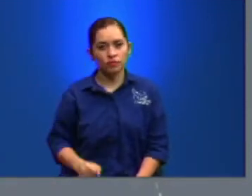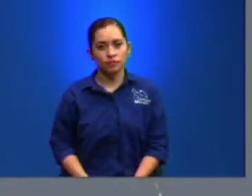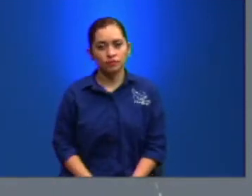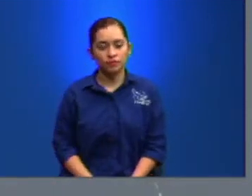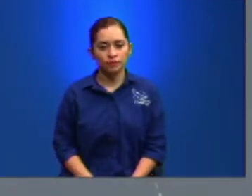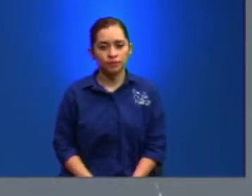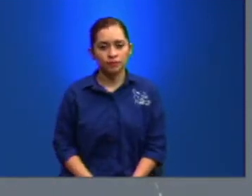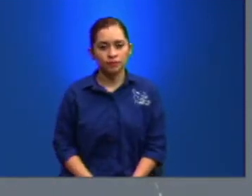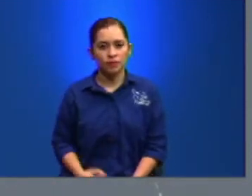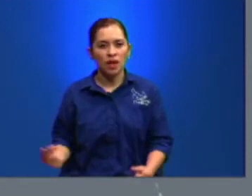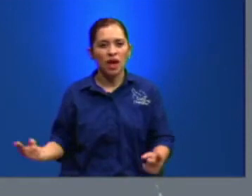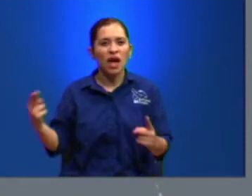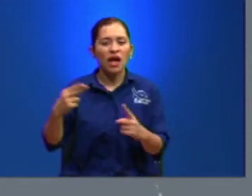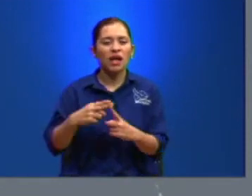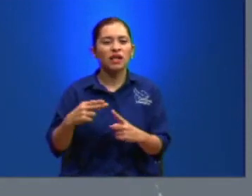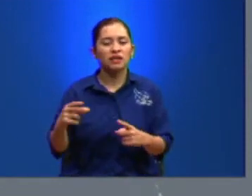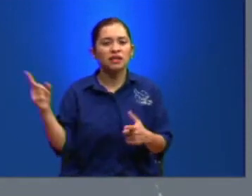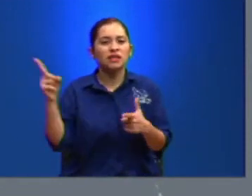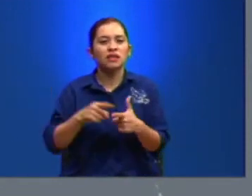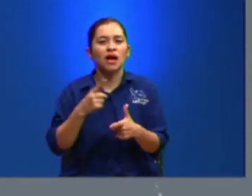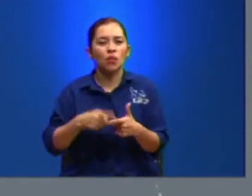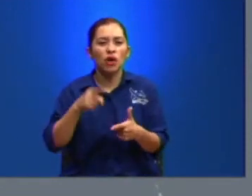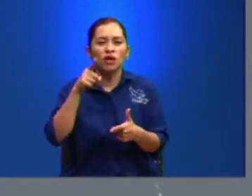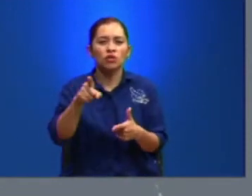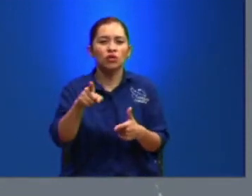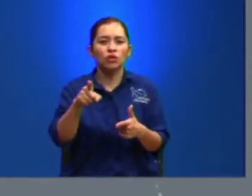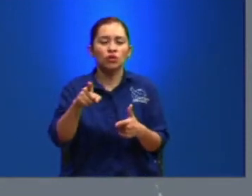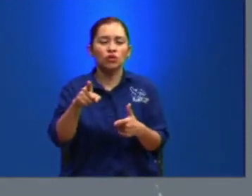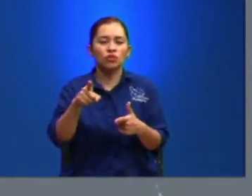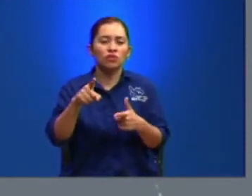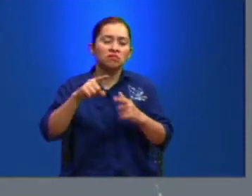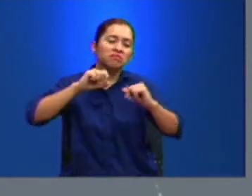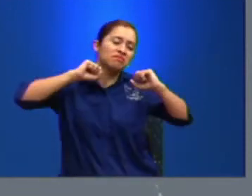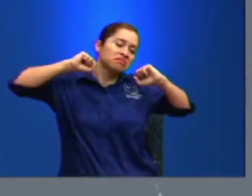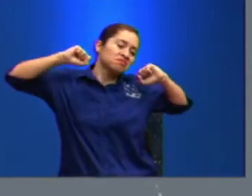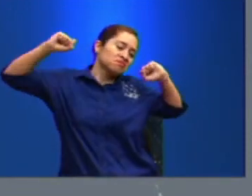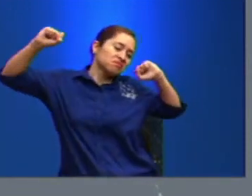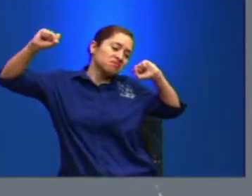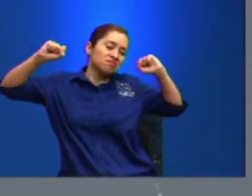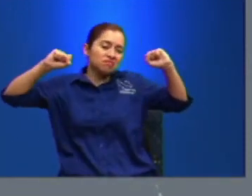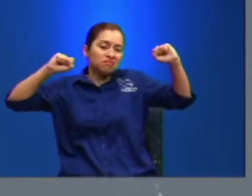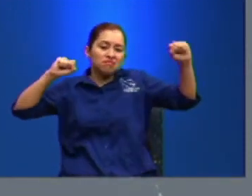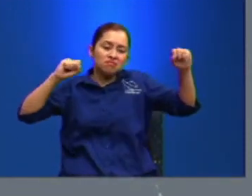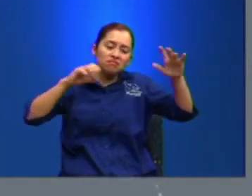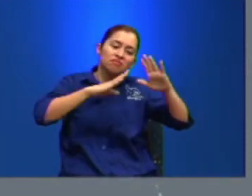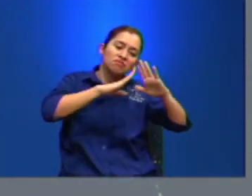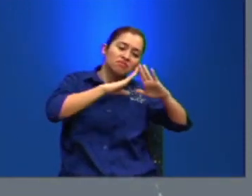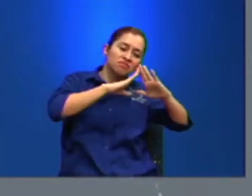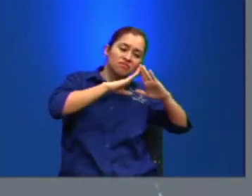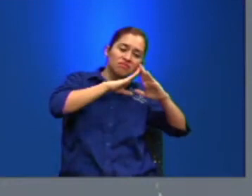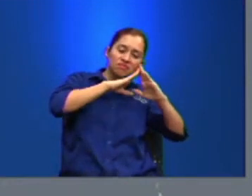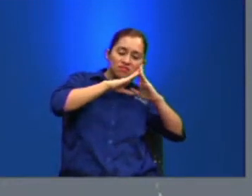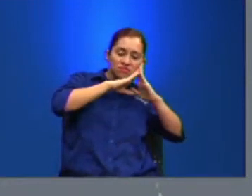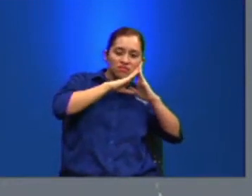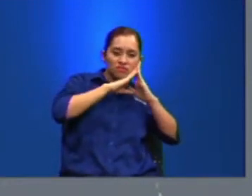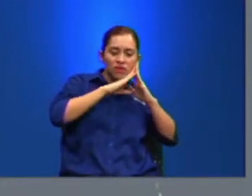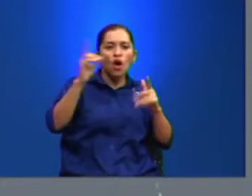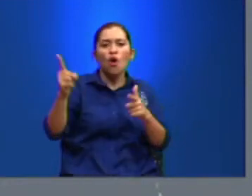hasta cuando perezoso estarás acostado cuando te levantarás de tu sueño